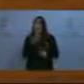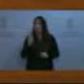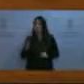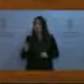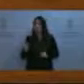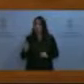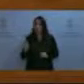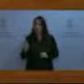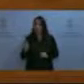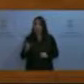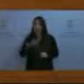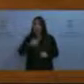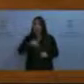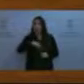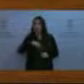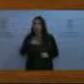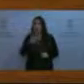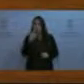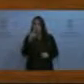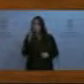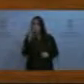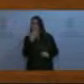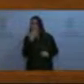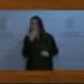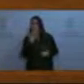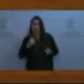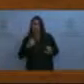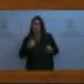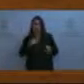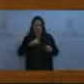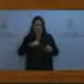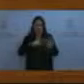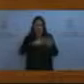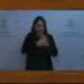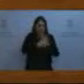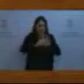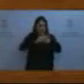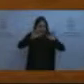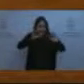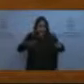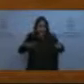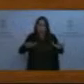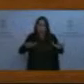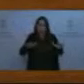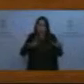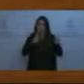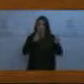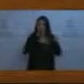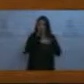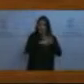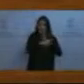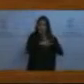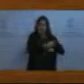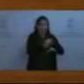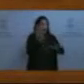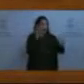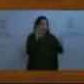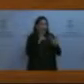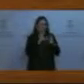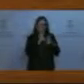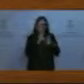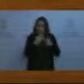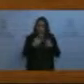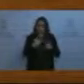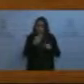no somos sospechosos, desde luego, de no hablar claro sobre la gestión de esta nefasta consejera. Es la tercera